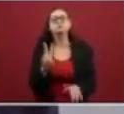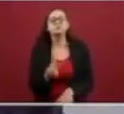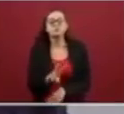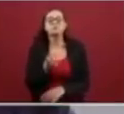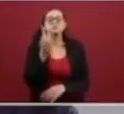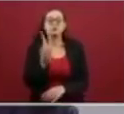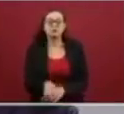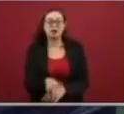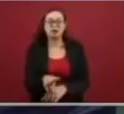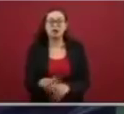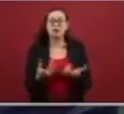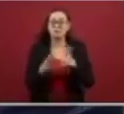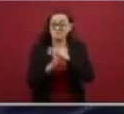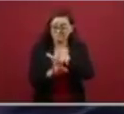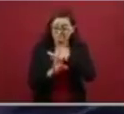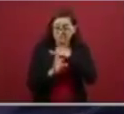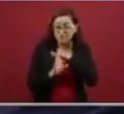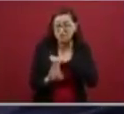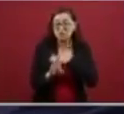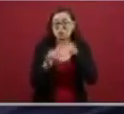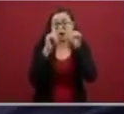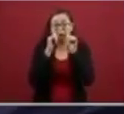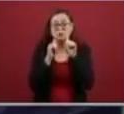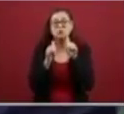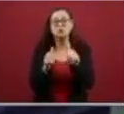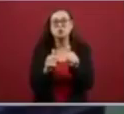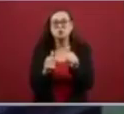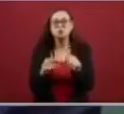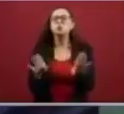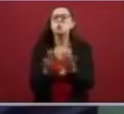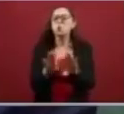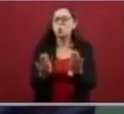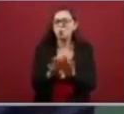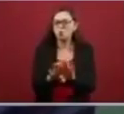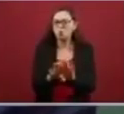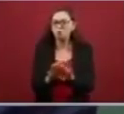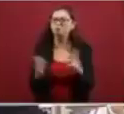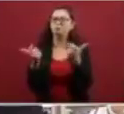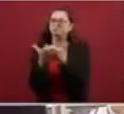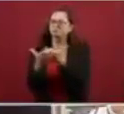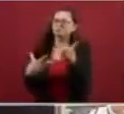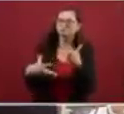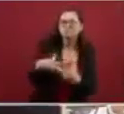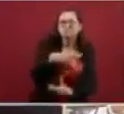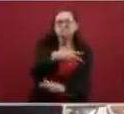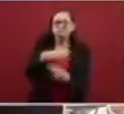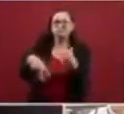la migración a través de la cooperación para el desarrollo.